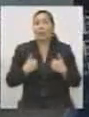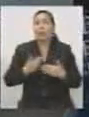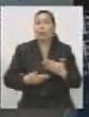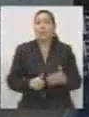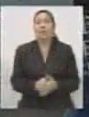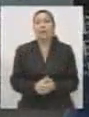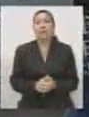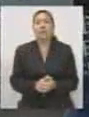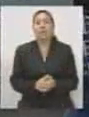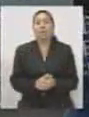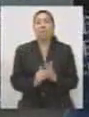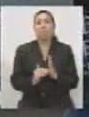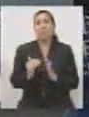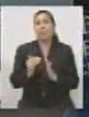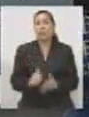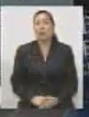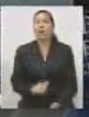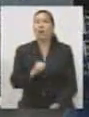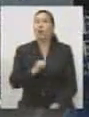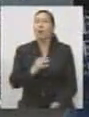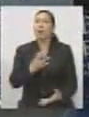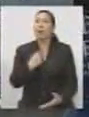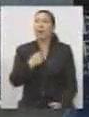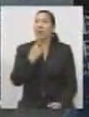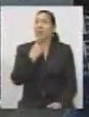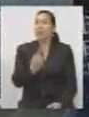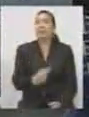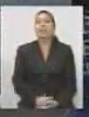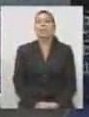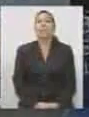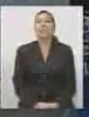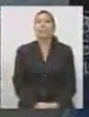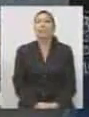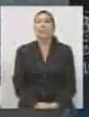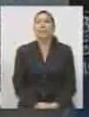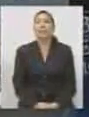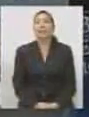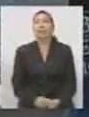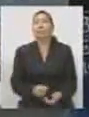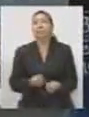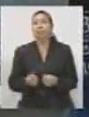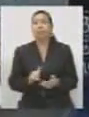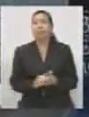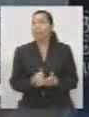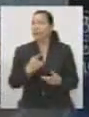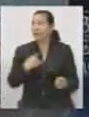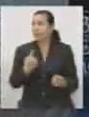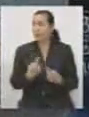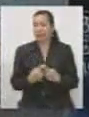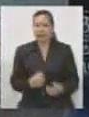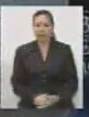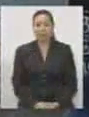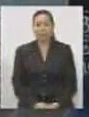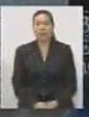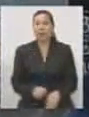consecuencias mayores. Yo quiero insistir que la injerencia directa